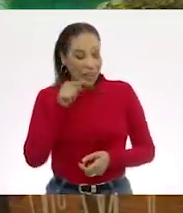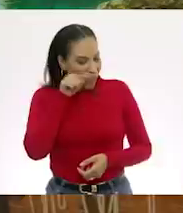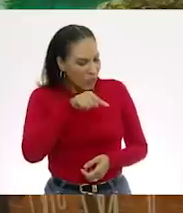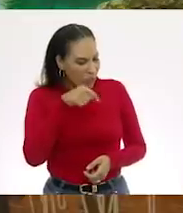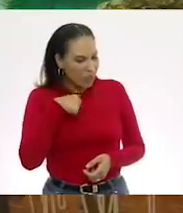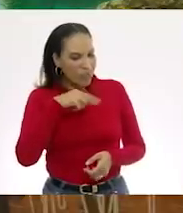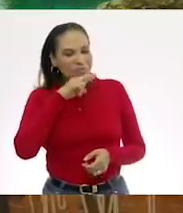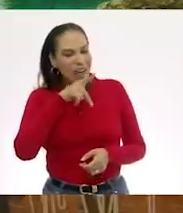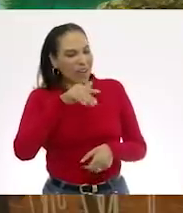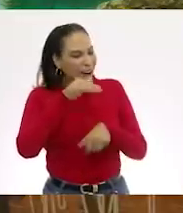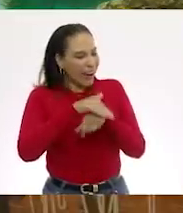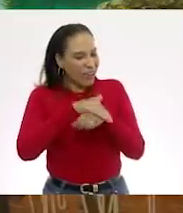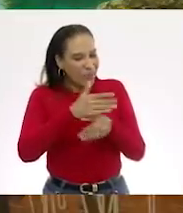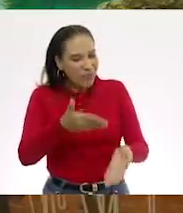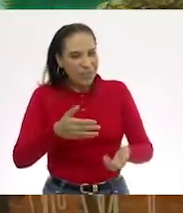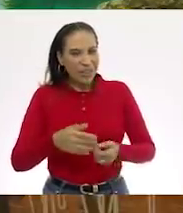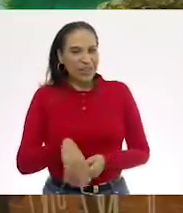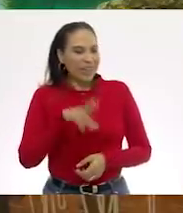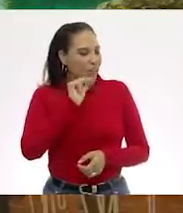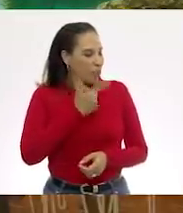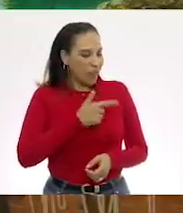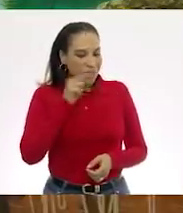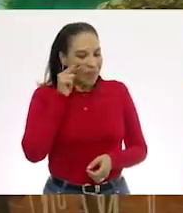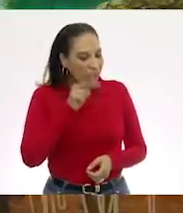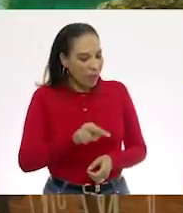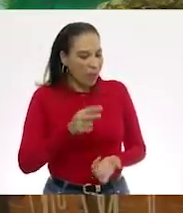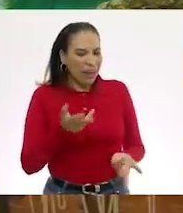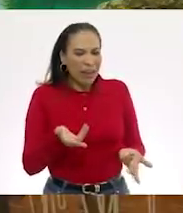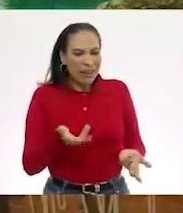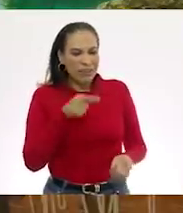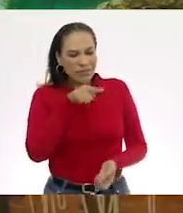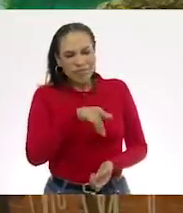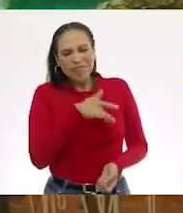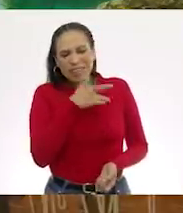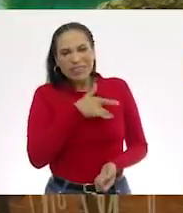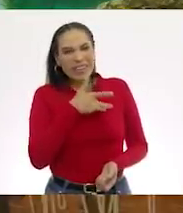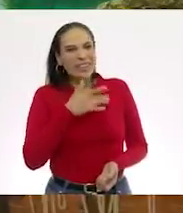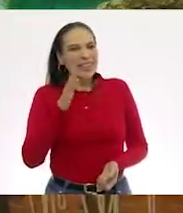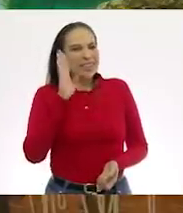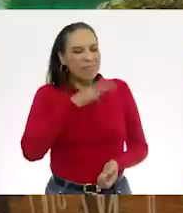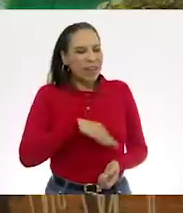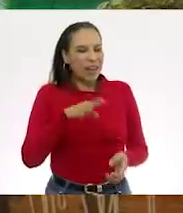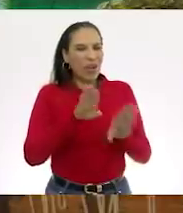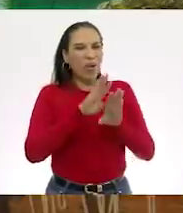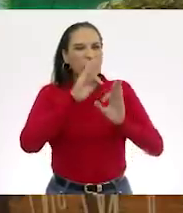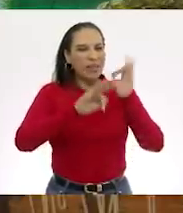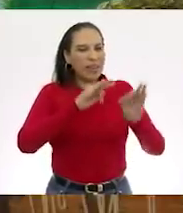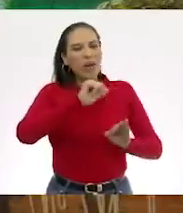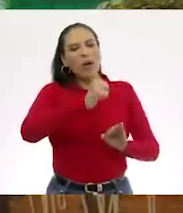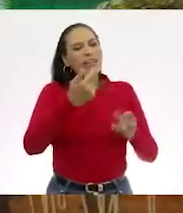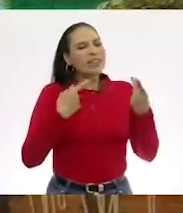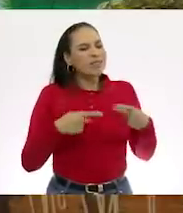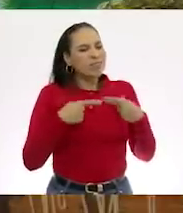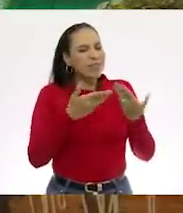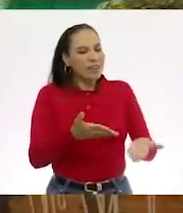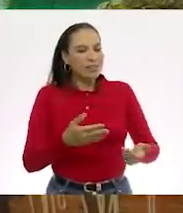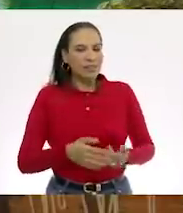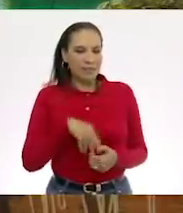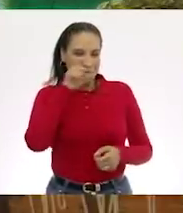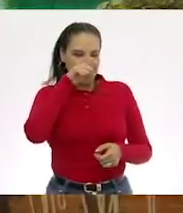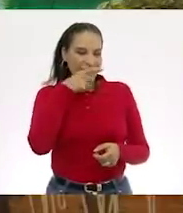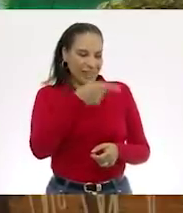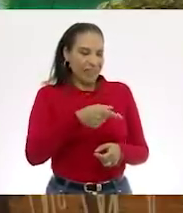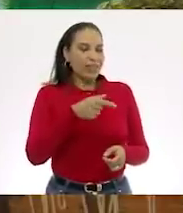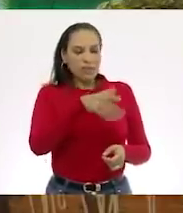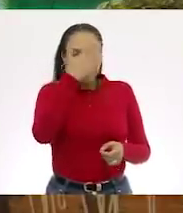eres mi mejor amiga y no me gusta ver que te sientas mal por cómo te trataron otras personas.